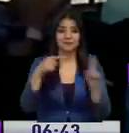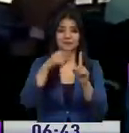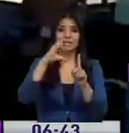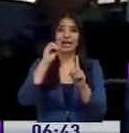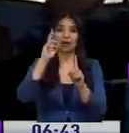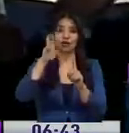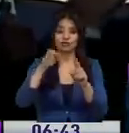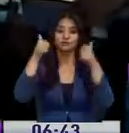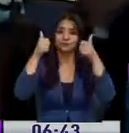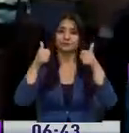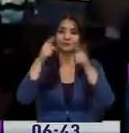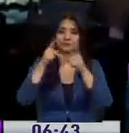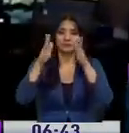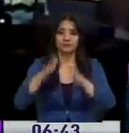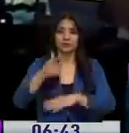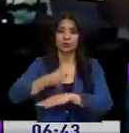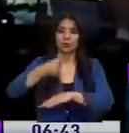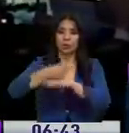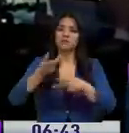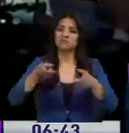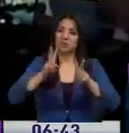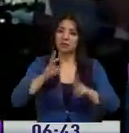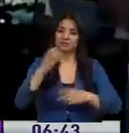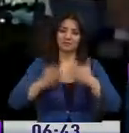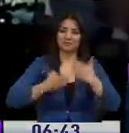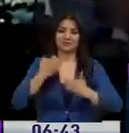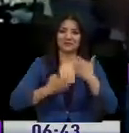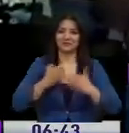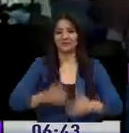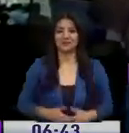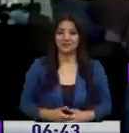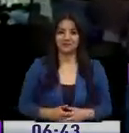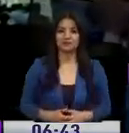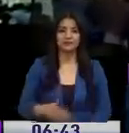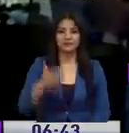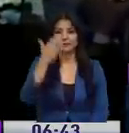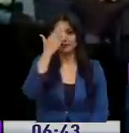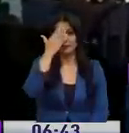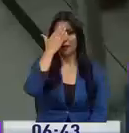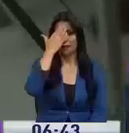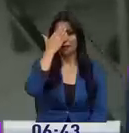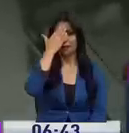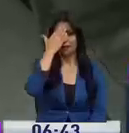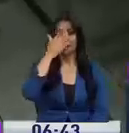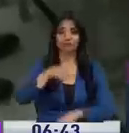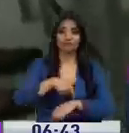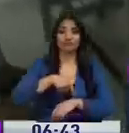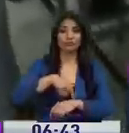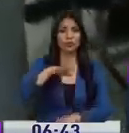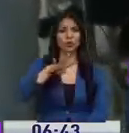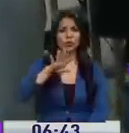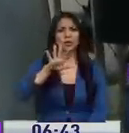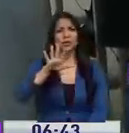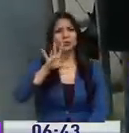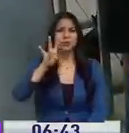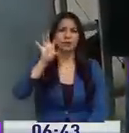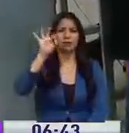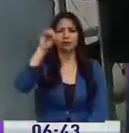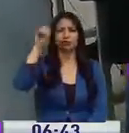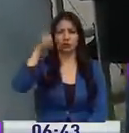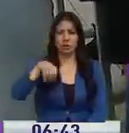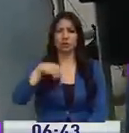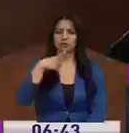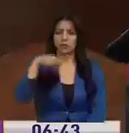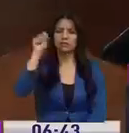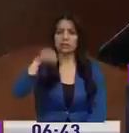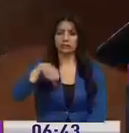Morales, candidato a la prefectura del Guayas, también se mostró emocionado, pues conocía que mantenía para aquella hora más del 49% de los votos